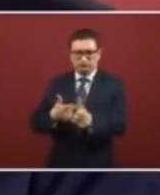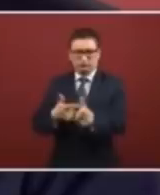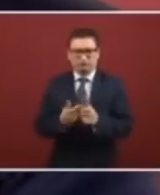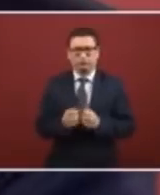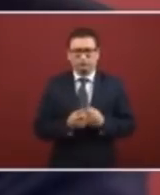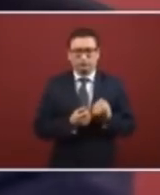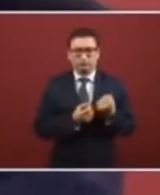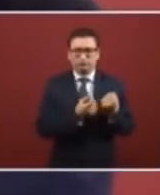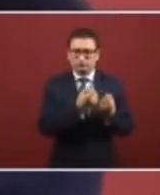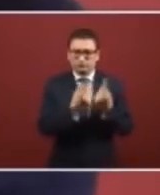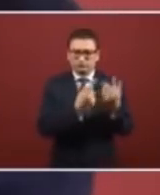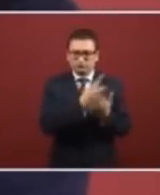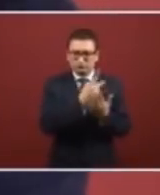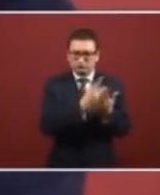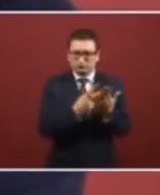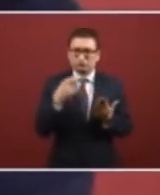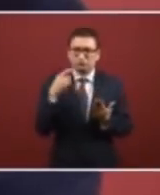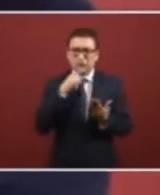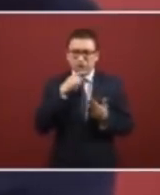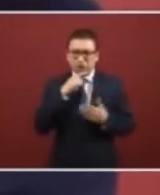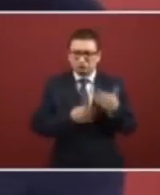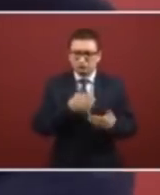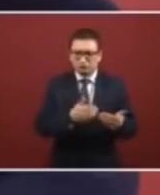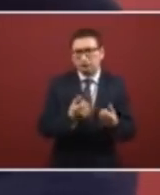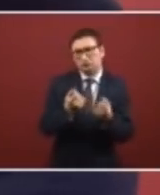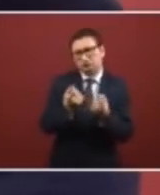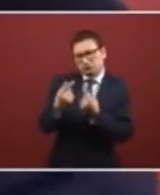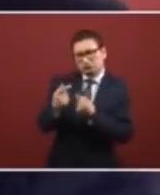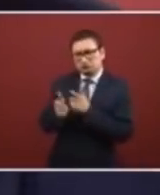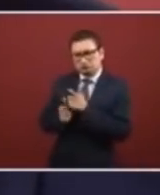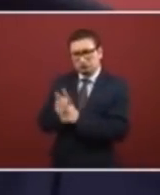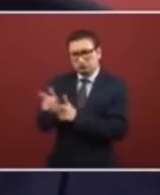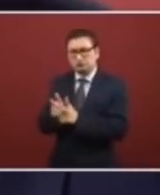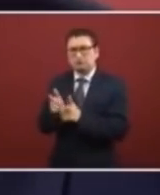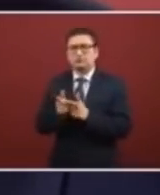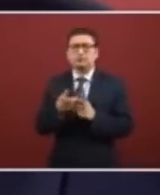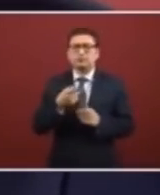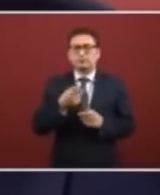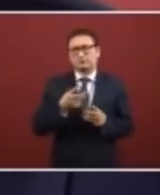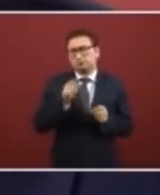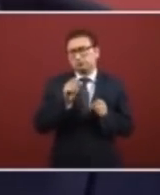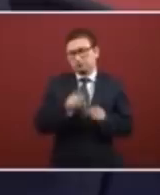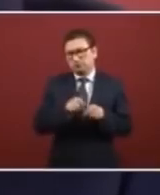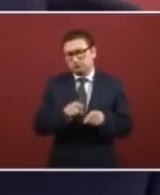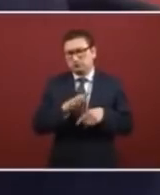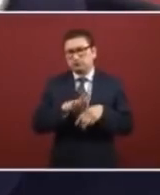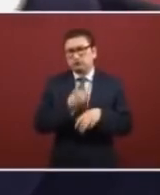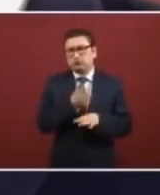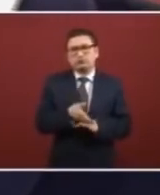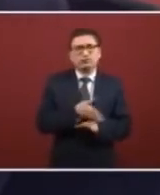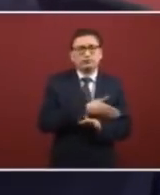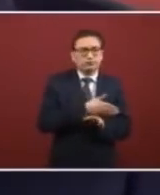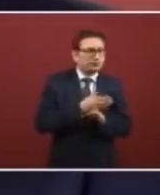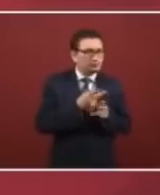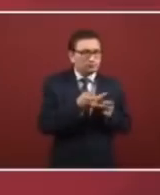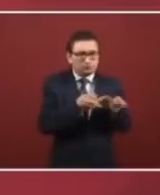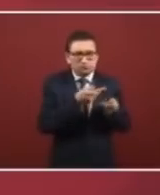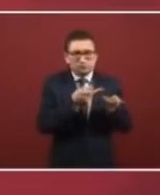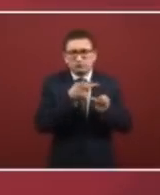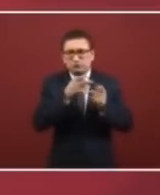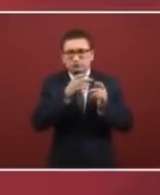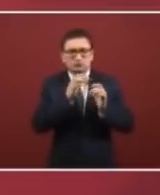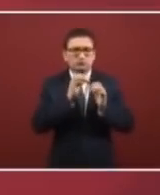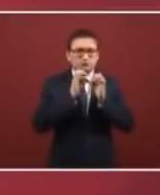Unos van avanzando más que otros, por lo mismo, porque se tuvo que hacer un censo casa por